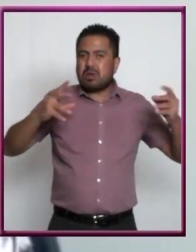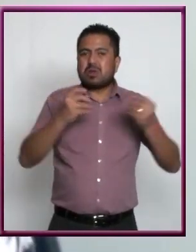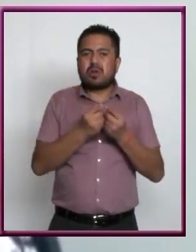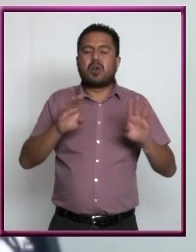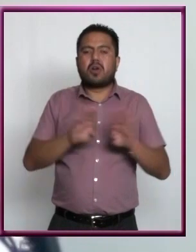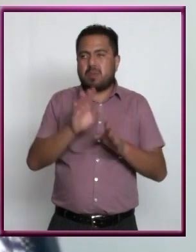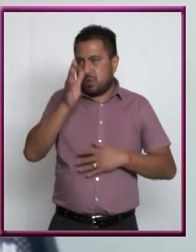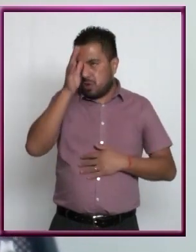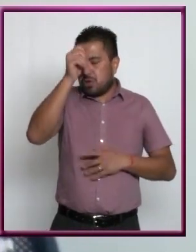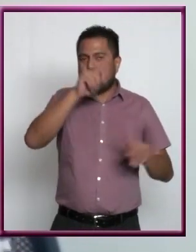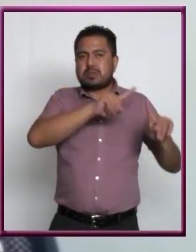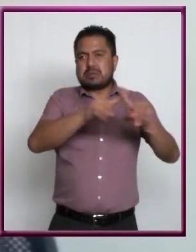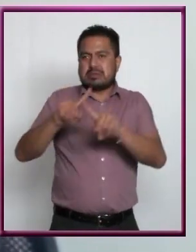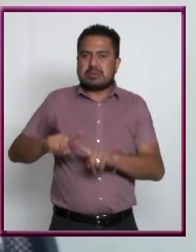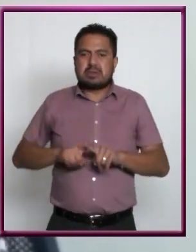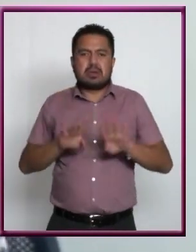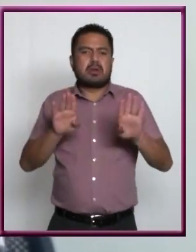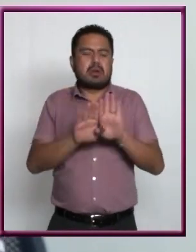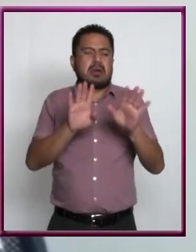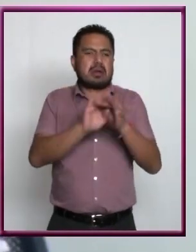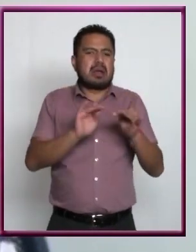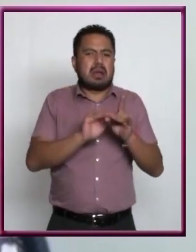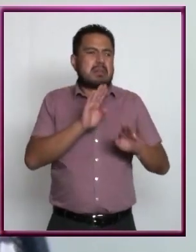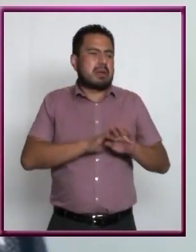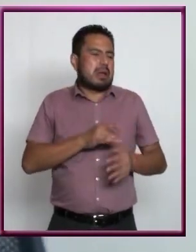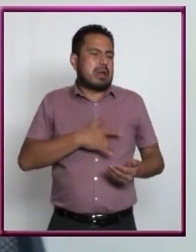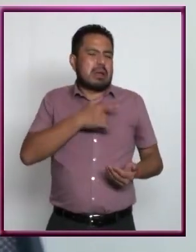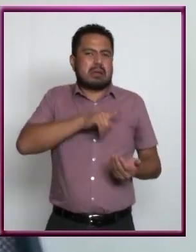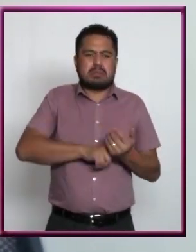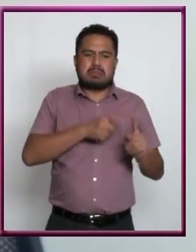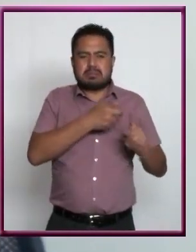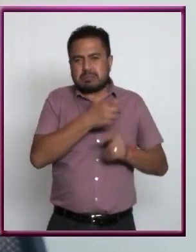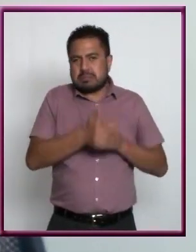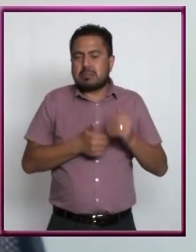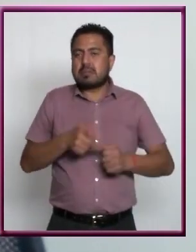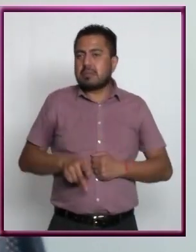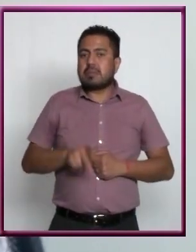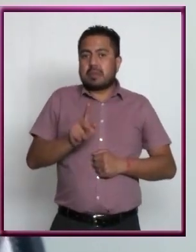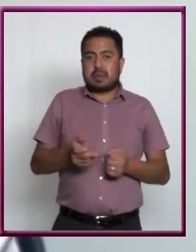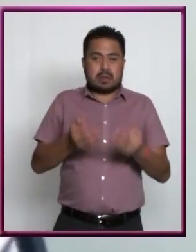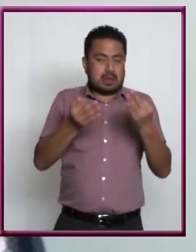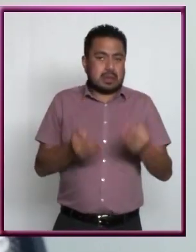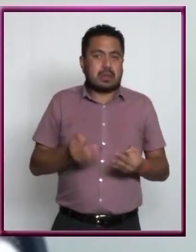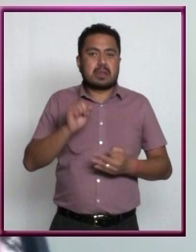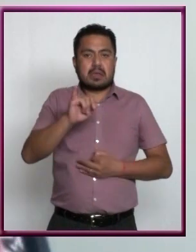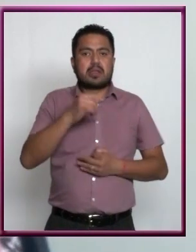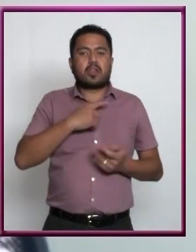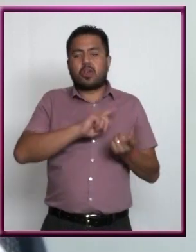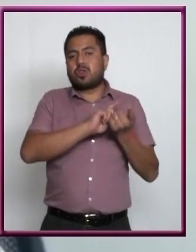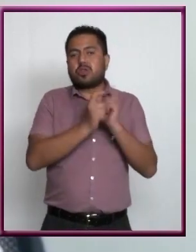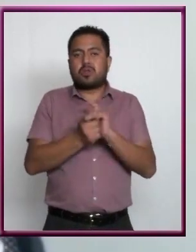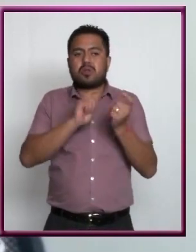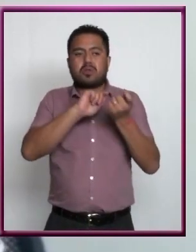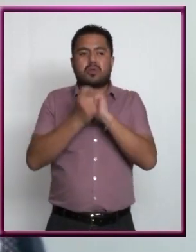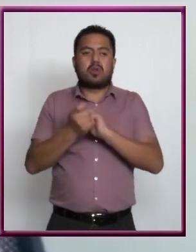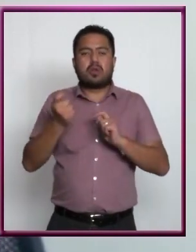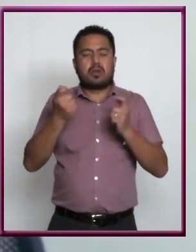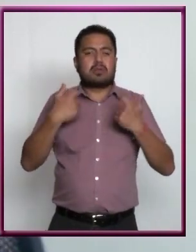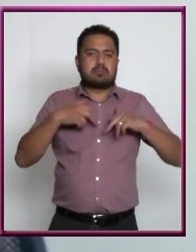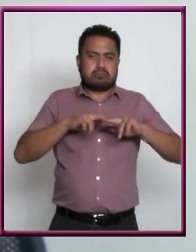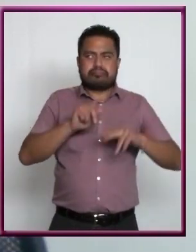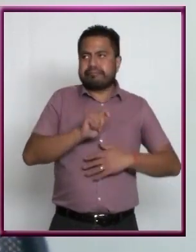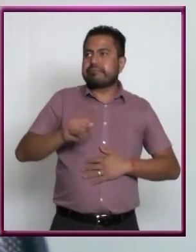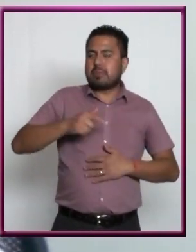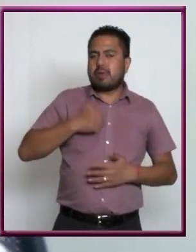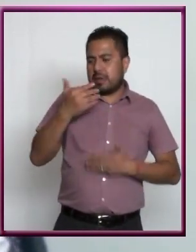como está definido en el diccionario, es una manera un poco hasta vanidosa y arrogante, pero en realidad yo soy traductora de profesión, es